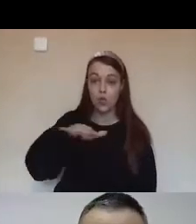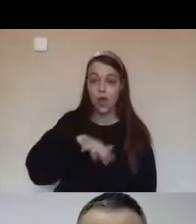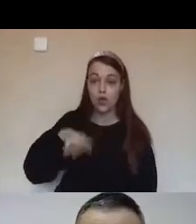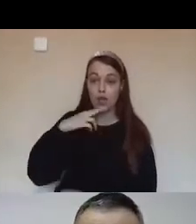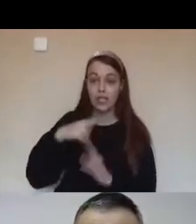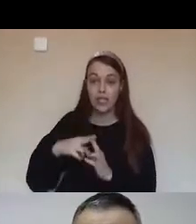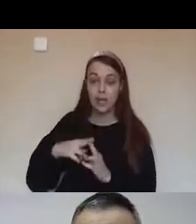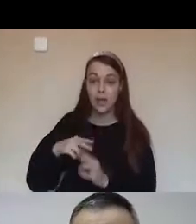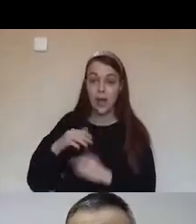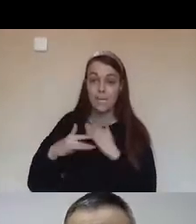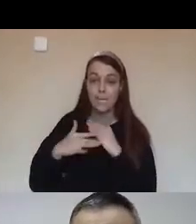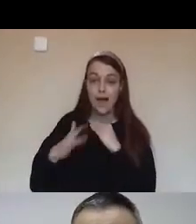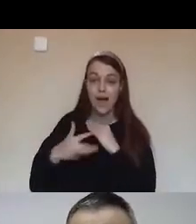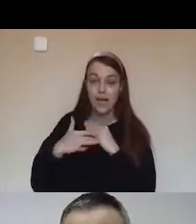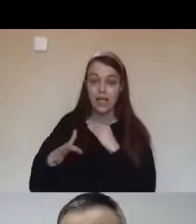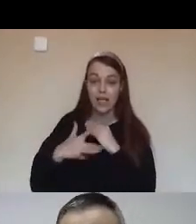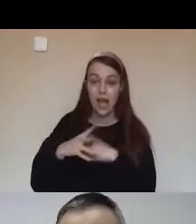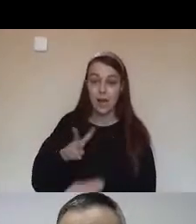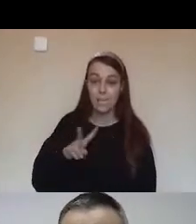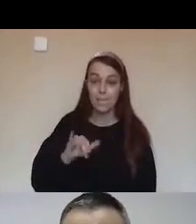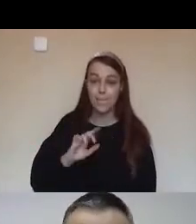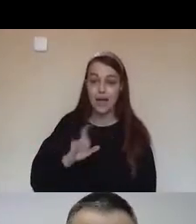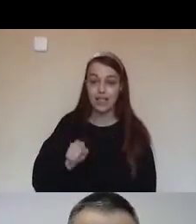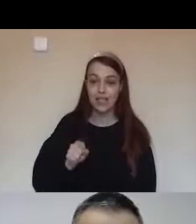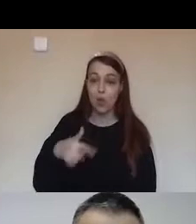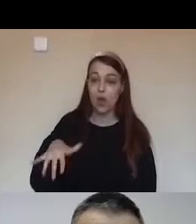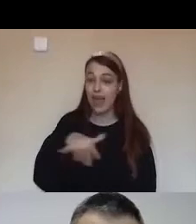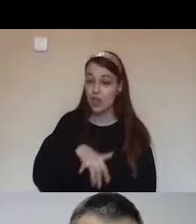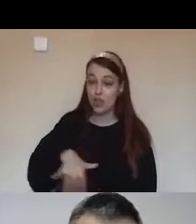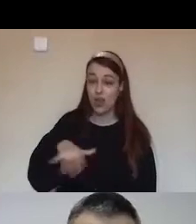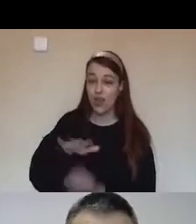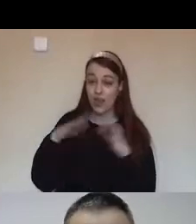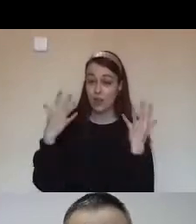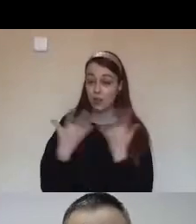Marina Baixa y que es una de las comarcas más turísticas del mundo.